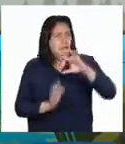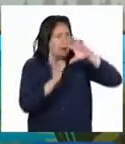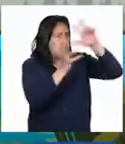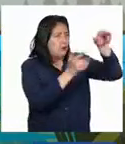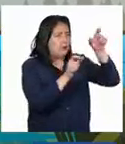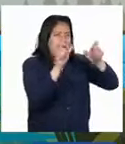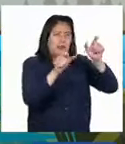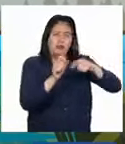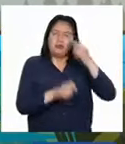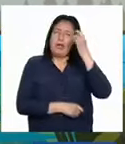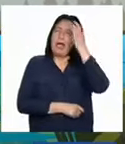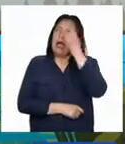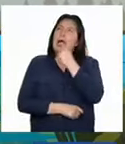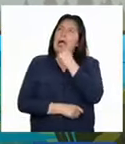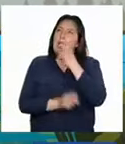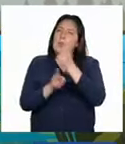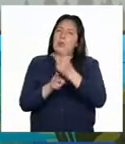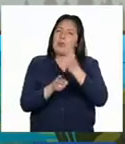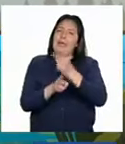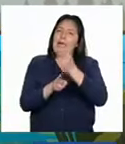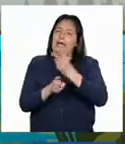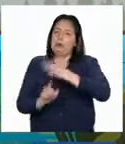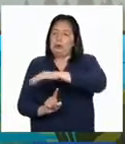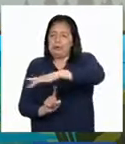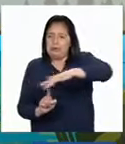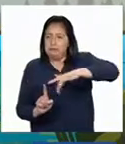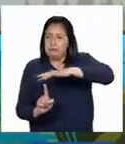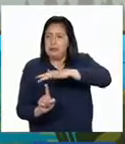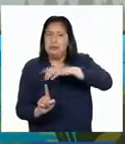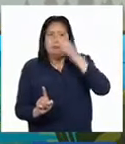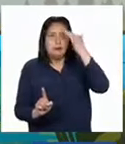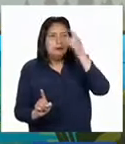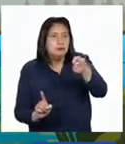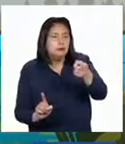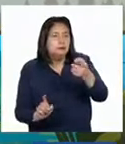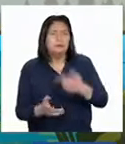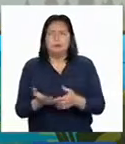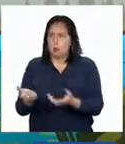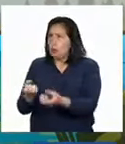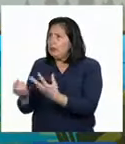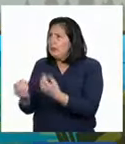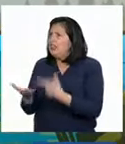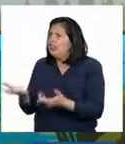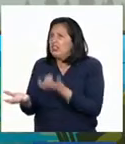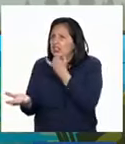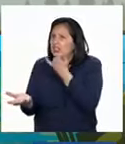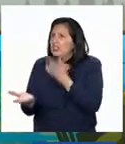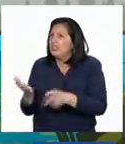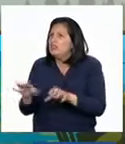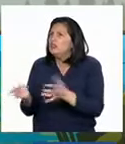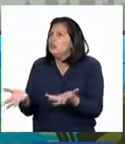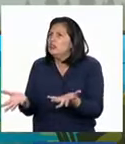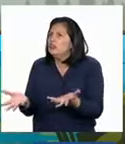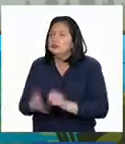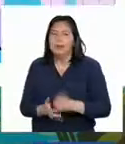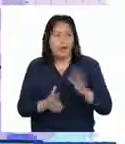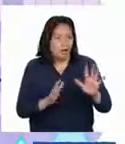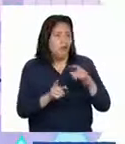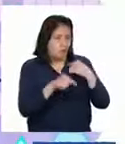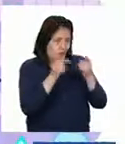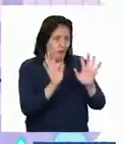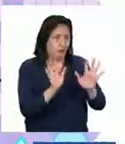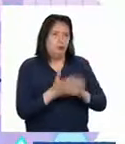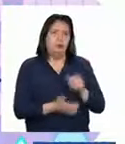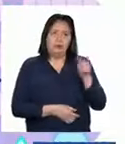todos reflexionen sobre el cuidado del ambiente. ¿Y sabes qué hizo? Algo genial. Cuéntame, amiga. ¿Qué cosa hizo Marino? Te